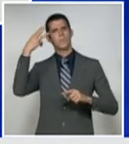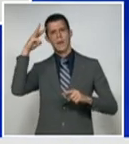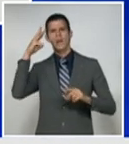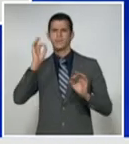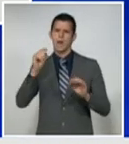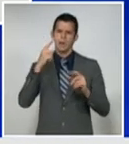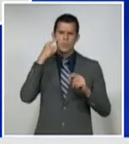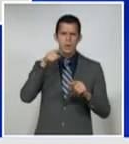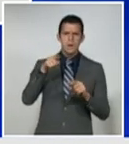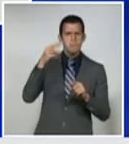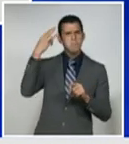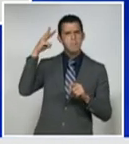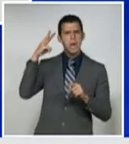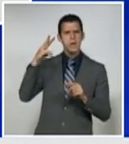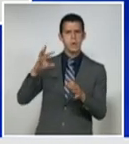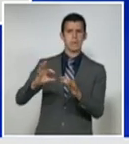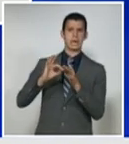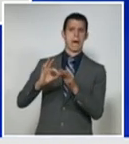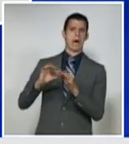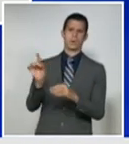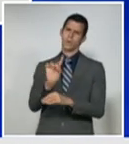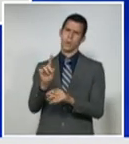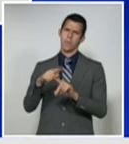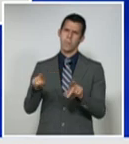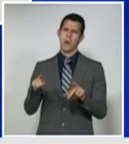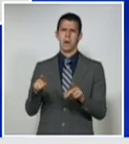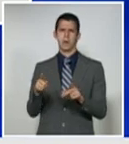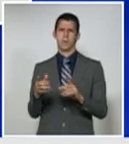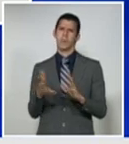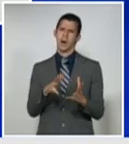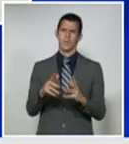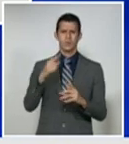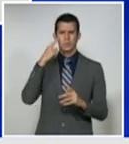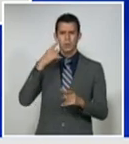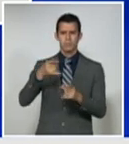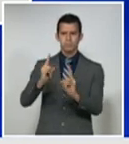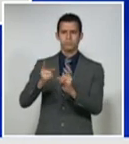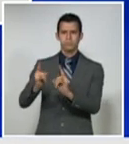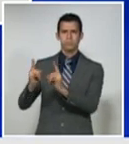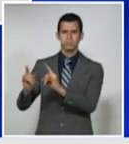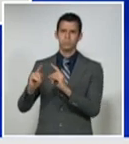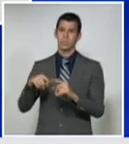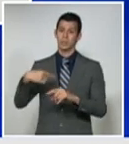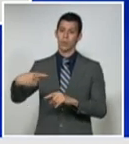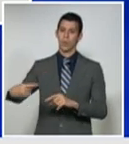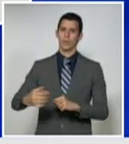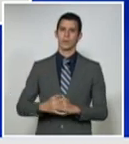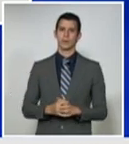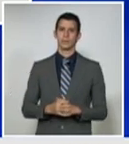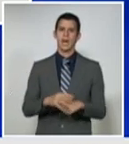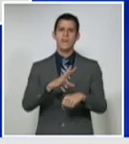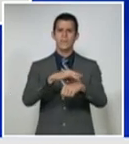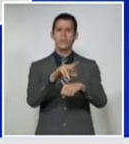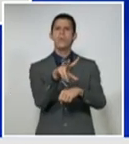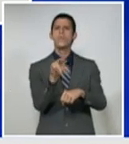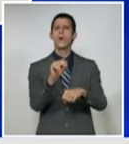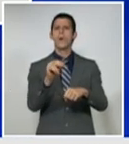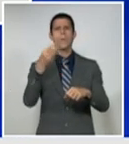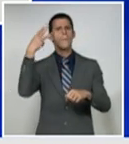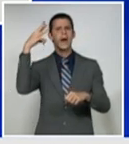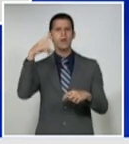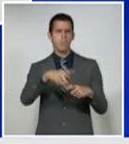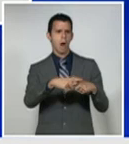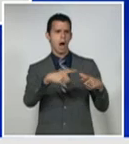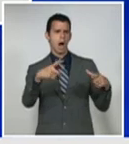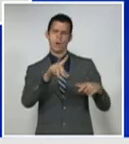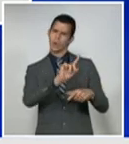mayor número de casos diarios, pero sí donde fallece un número mayor de personas. Italia, Polonia, Rusia,